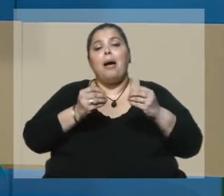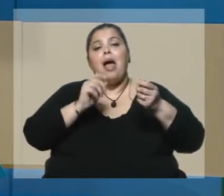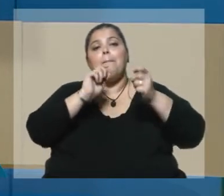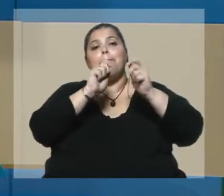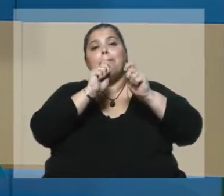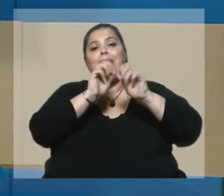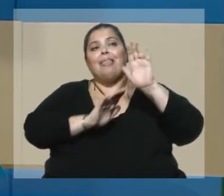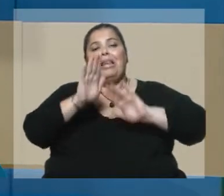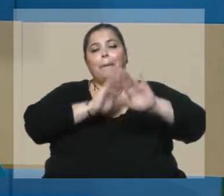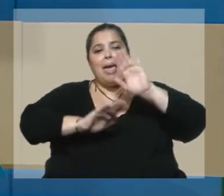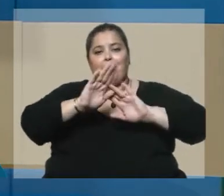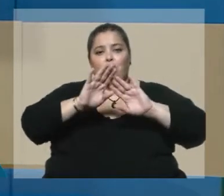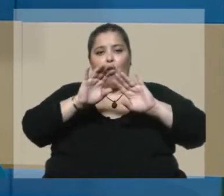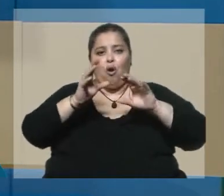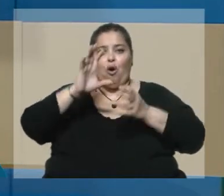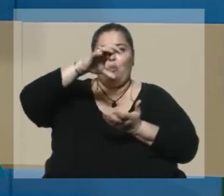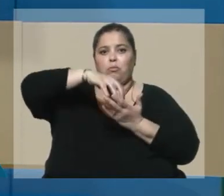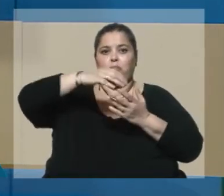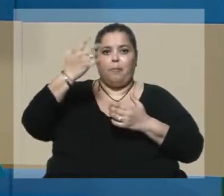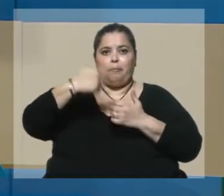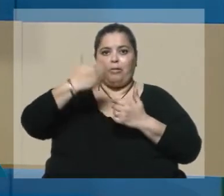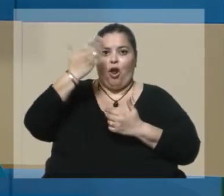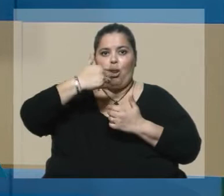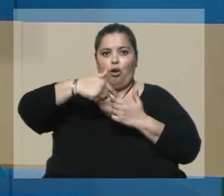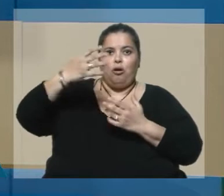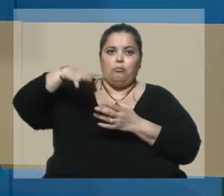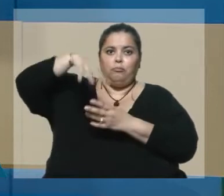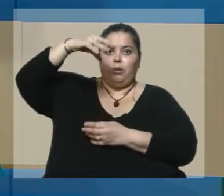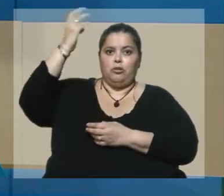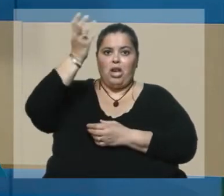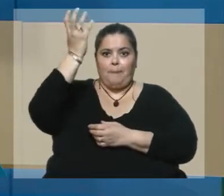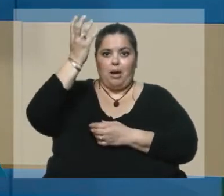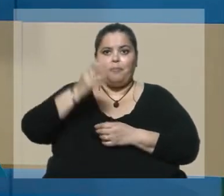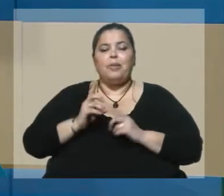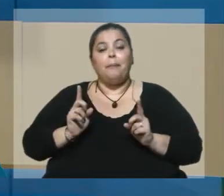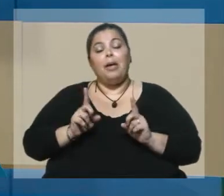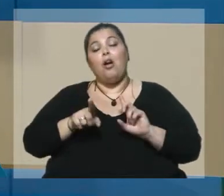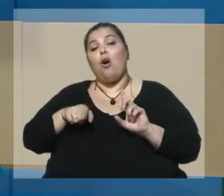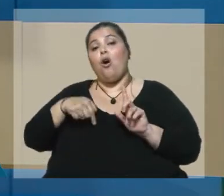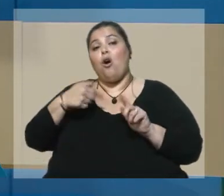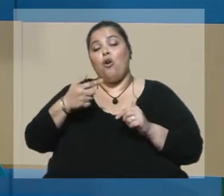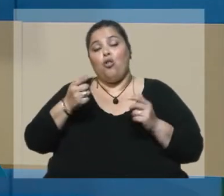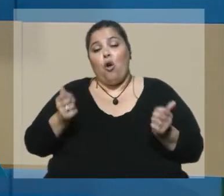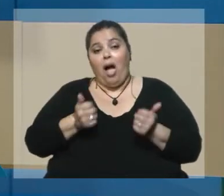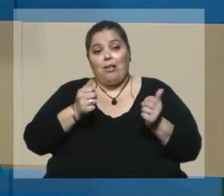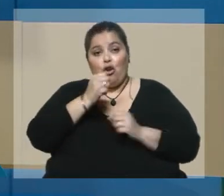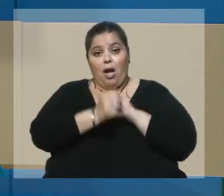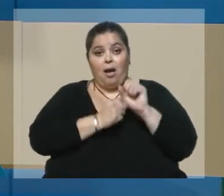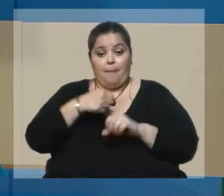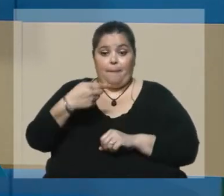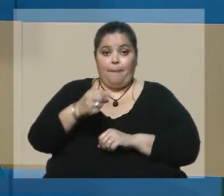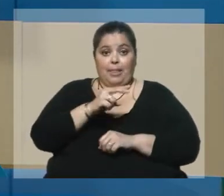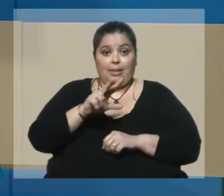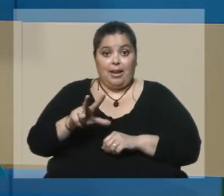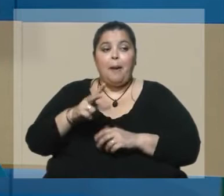en 2023 pegará Elsa 2024 Este pero En definitiva es es un 2023 mucho más